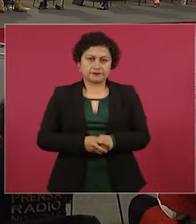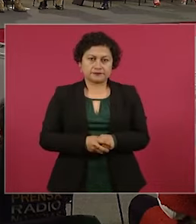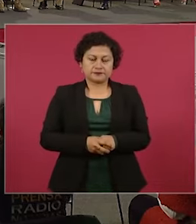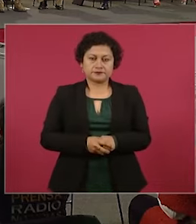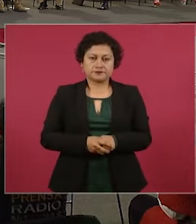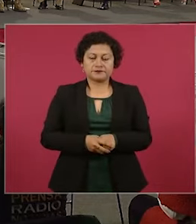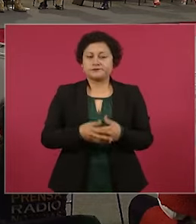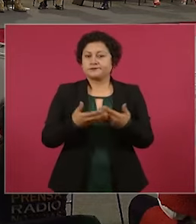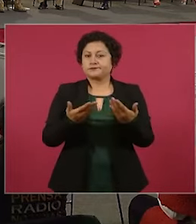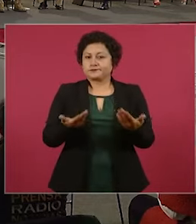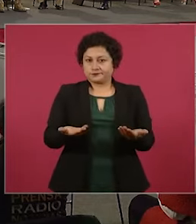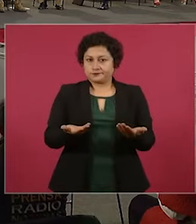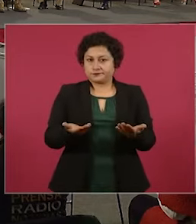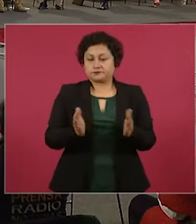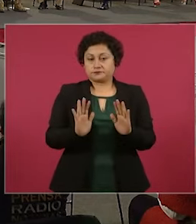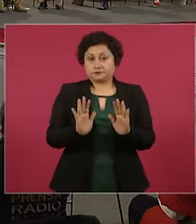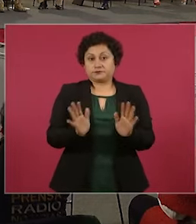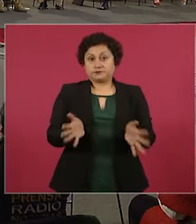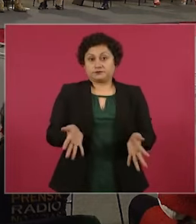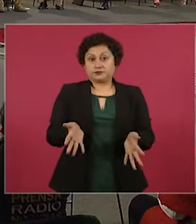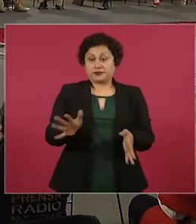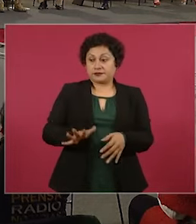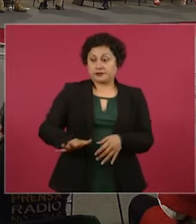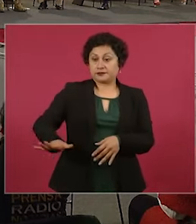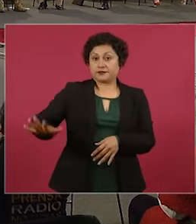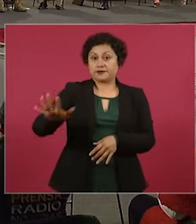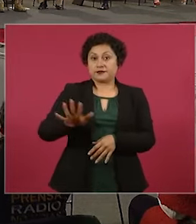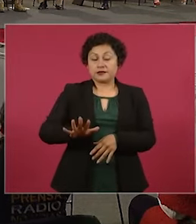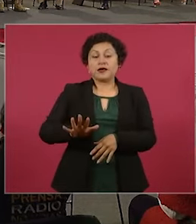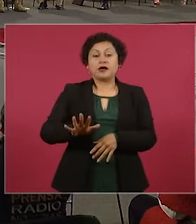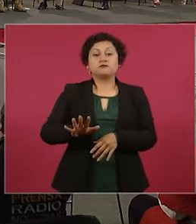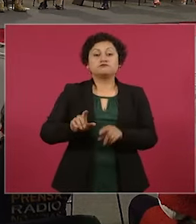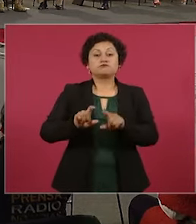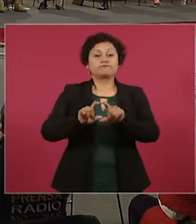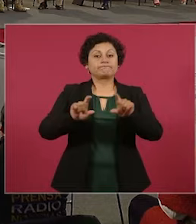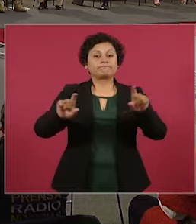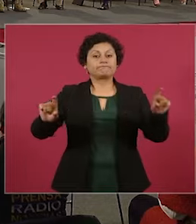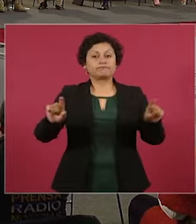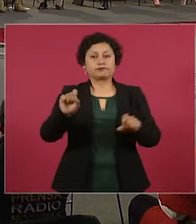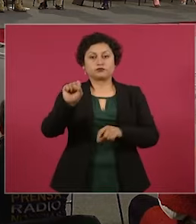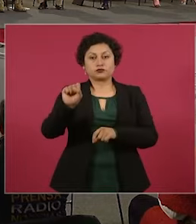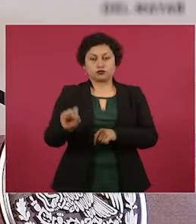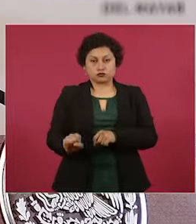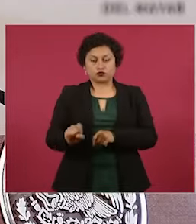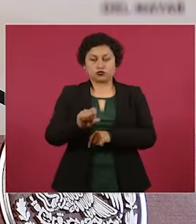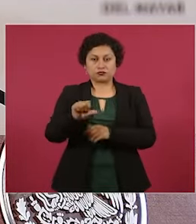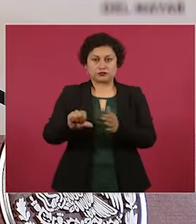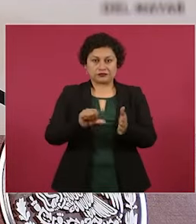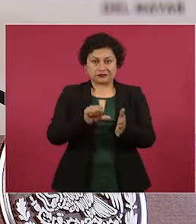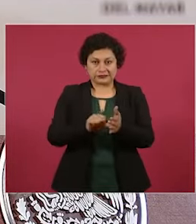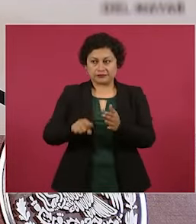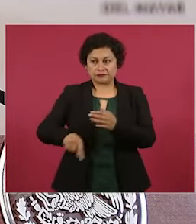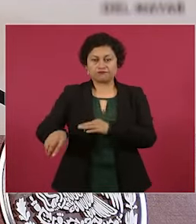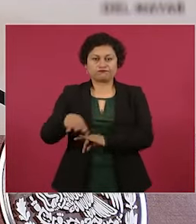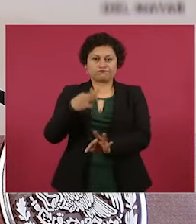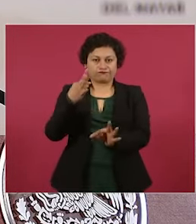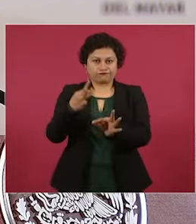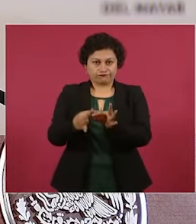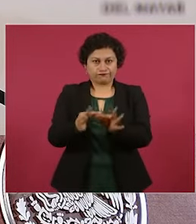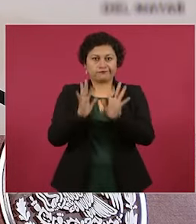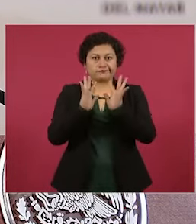Bueno, ya podemos informar que el viaducto sur y el viaducto centro y las terracerías intermedias ya están concluidos a